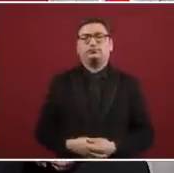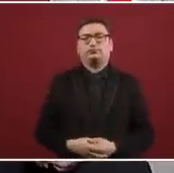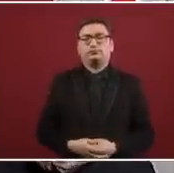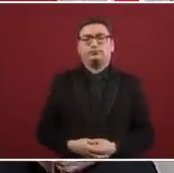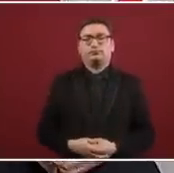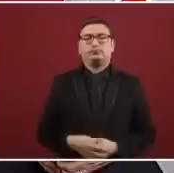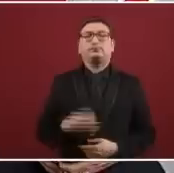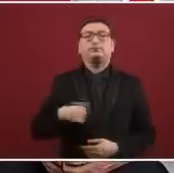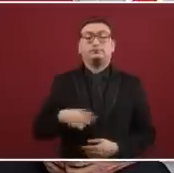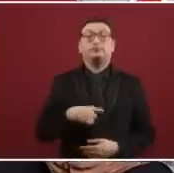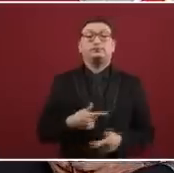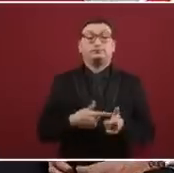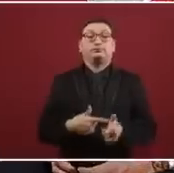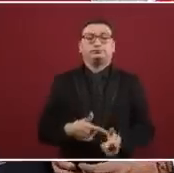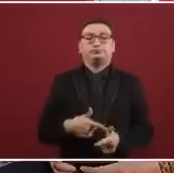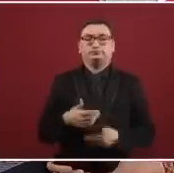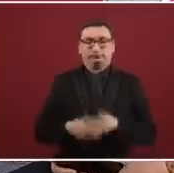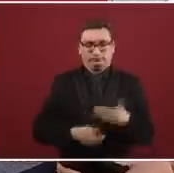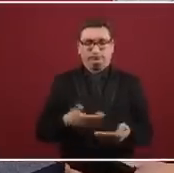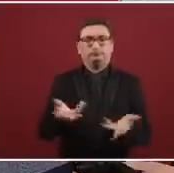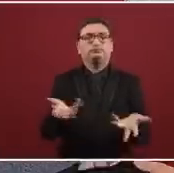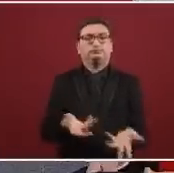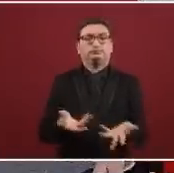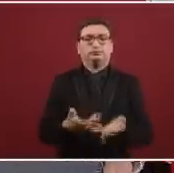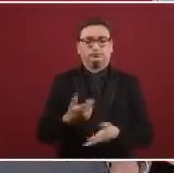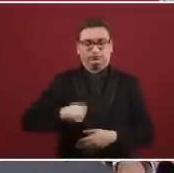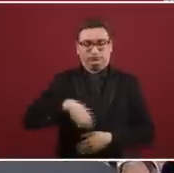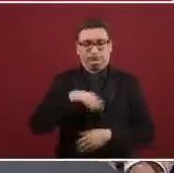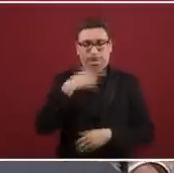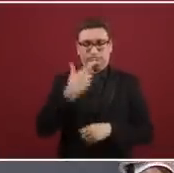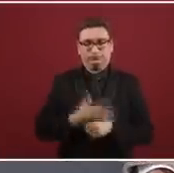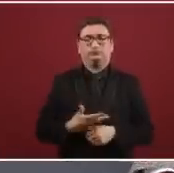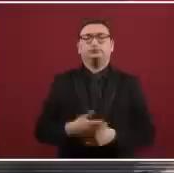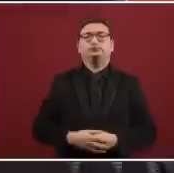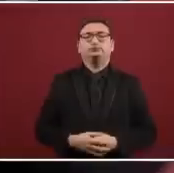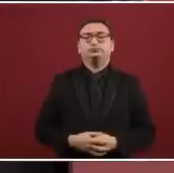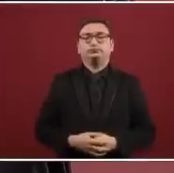y lo vamos a seguir haciendo. Es parte de nuestra responsabilidad.